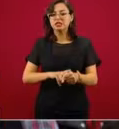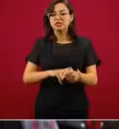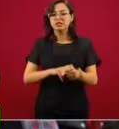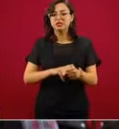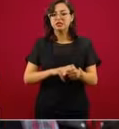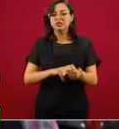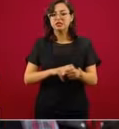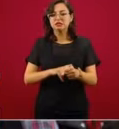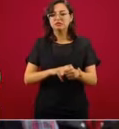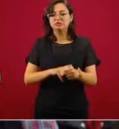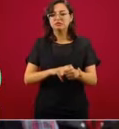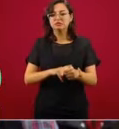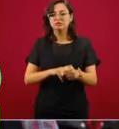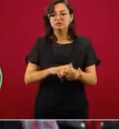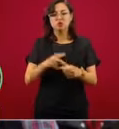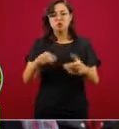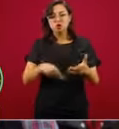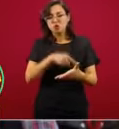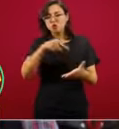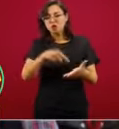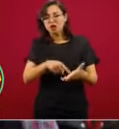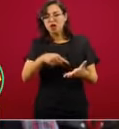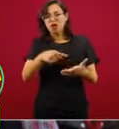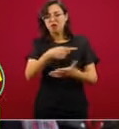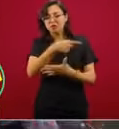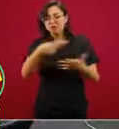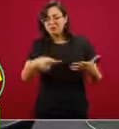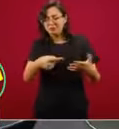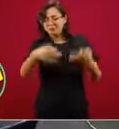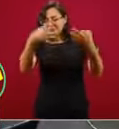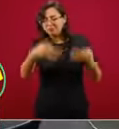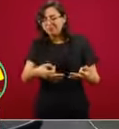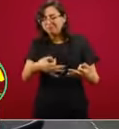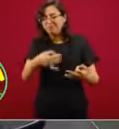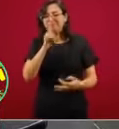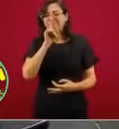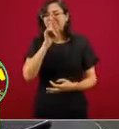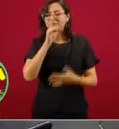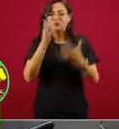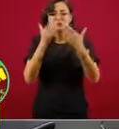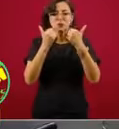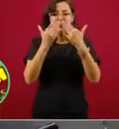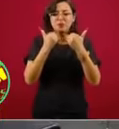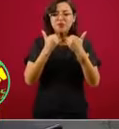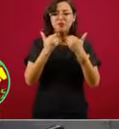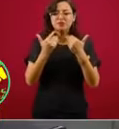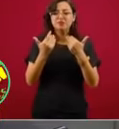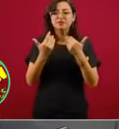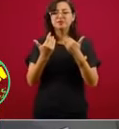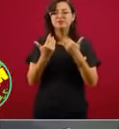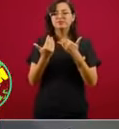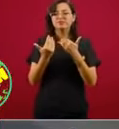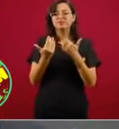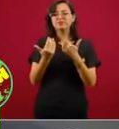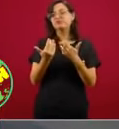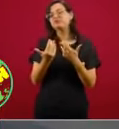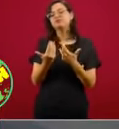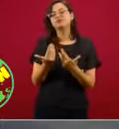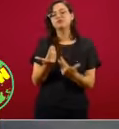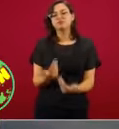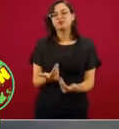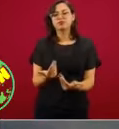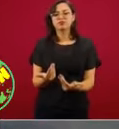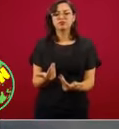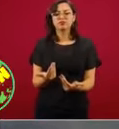elementos ni con los lugares disponibles. ¿Qué llamado le haría a aquellas personas que ya se